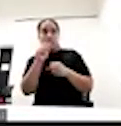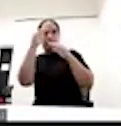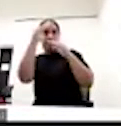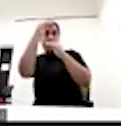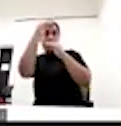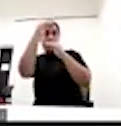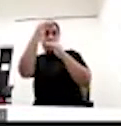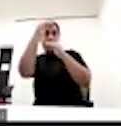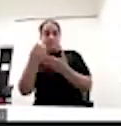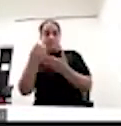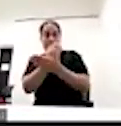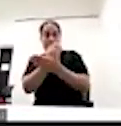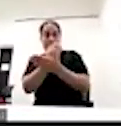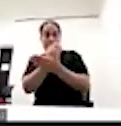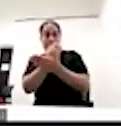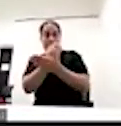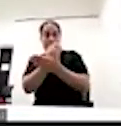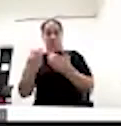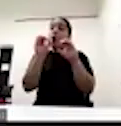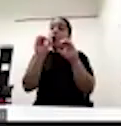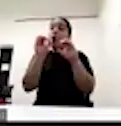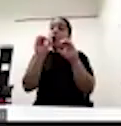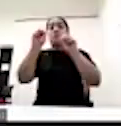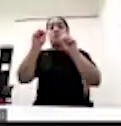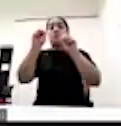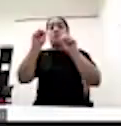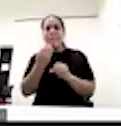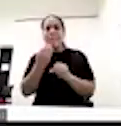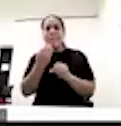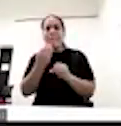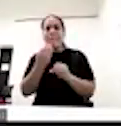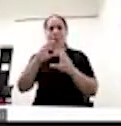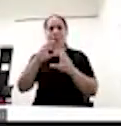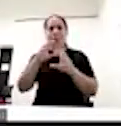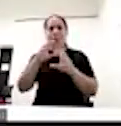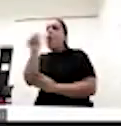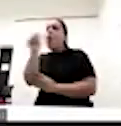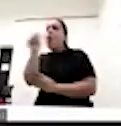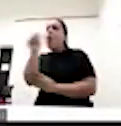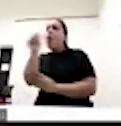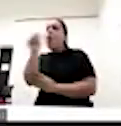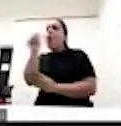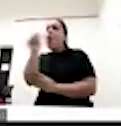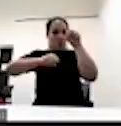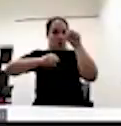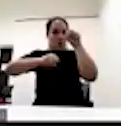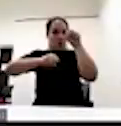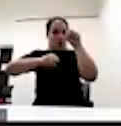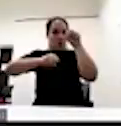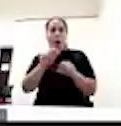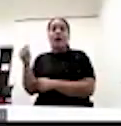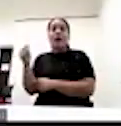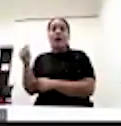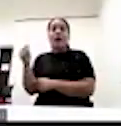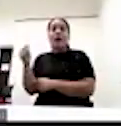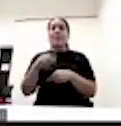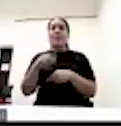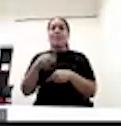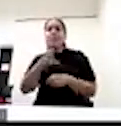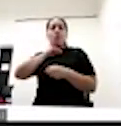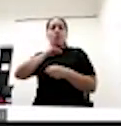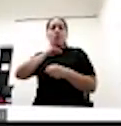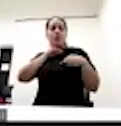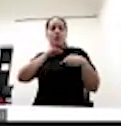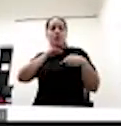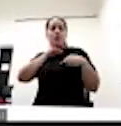incluso hacerte ver otros mundos posibles y cura la mudez, pues da voz a lo que